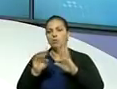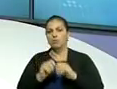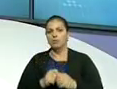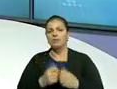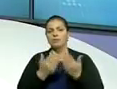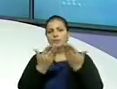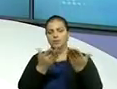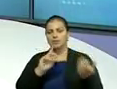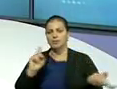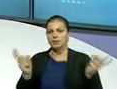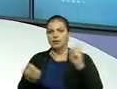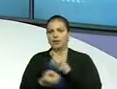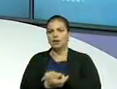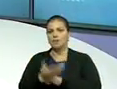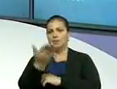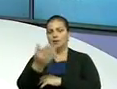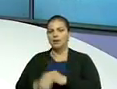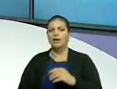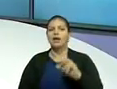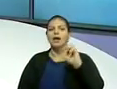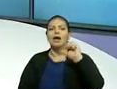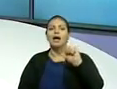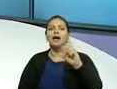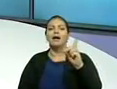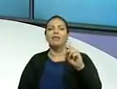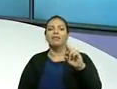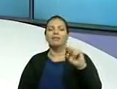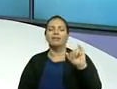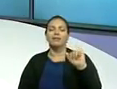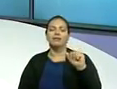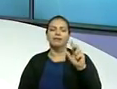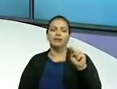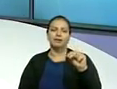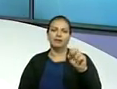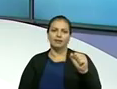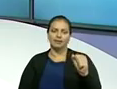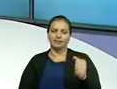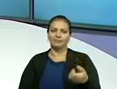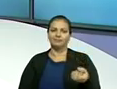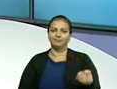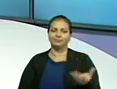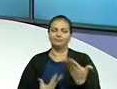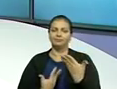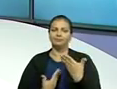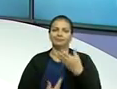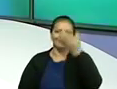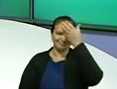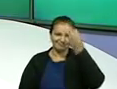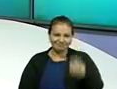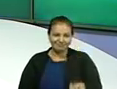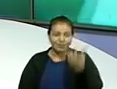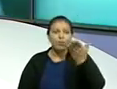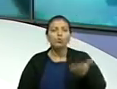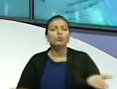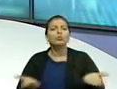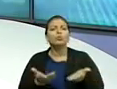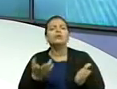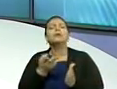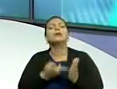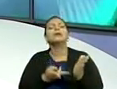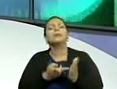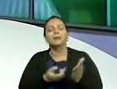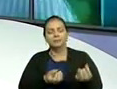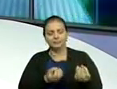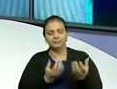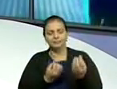con Charlie. Ahora vamos con Adriana Méndez, que nos tiene información a esta hora. Mi querida Adriana, buenos días. ¿Dónde se encuentra y